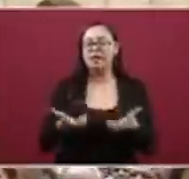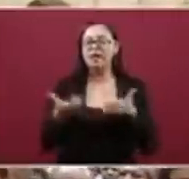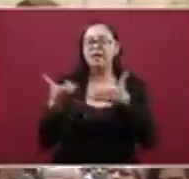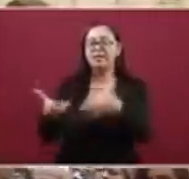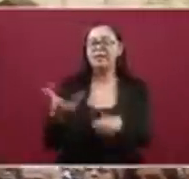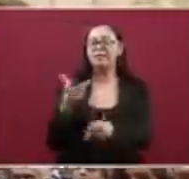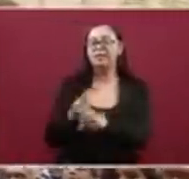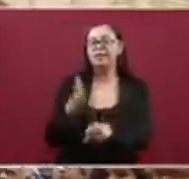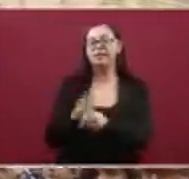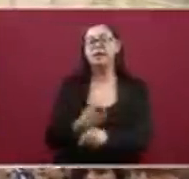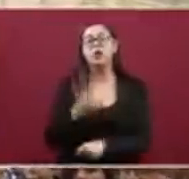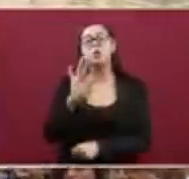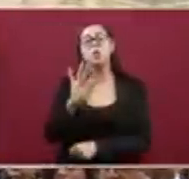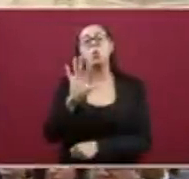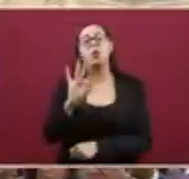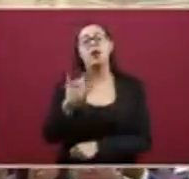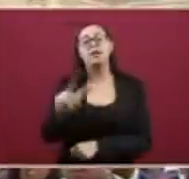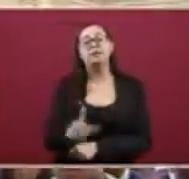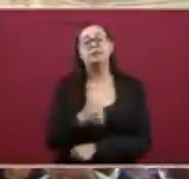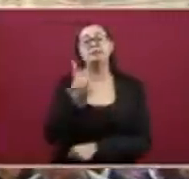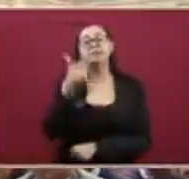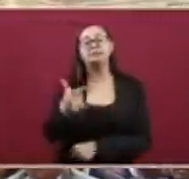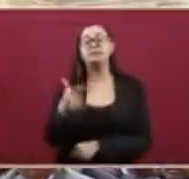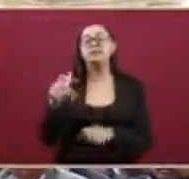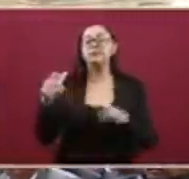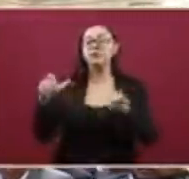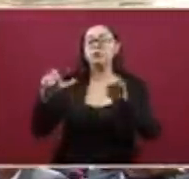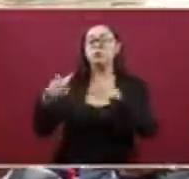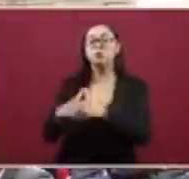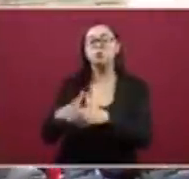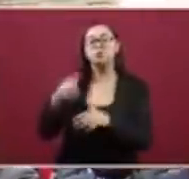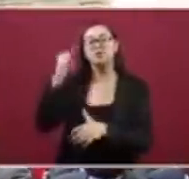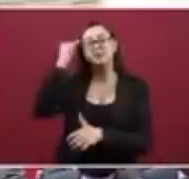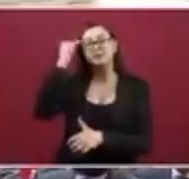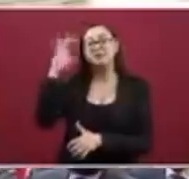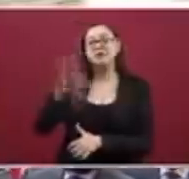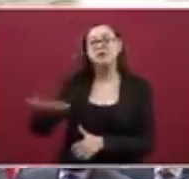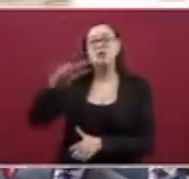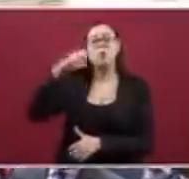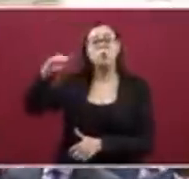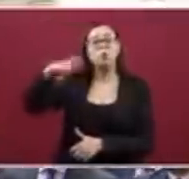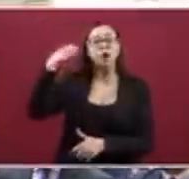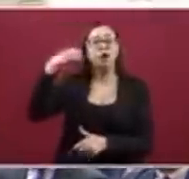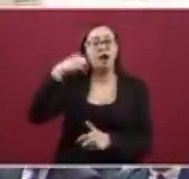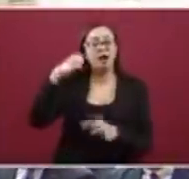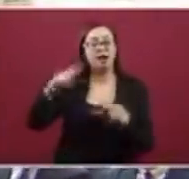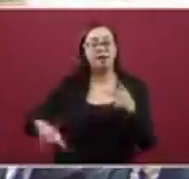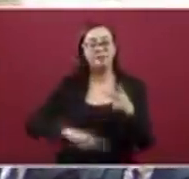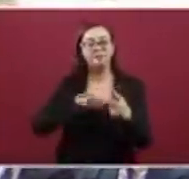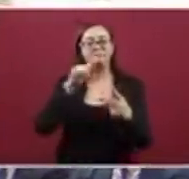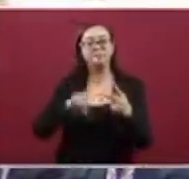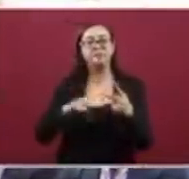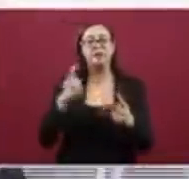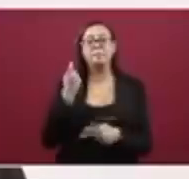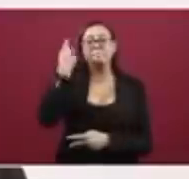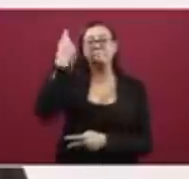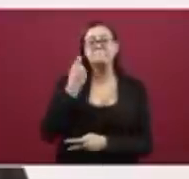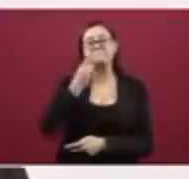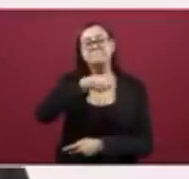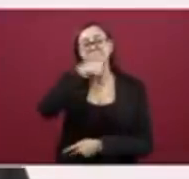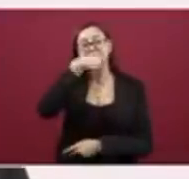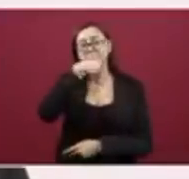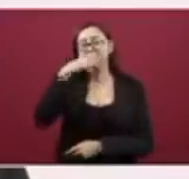municipios de usos y costumbres de oaxaca la pensión para adultos mayores se duplicó